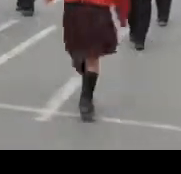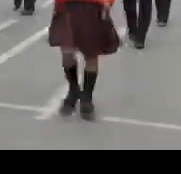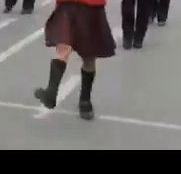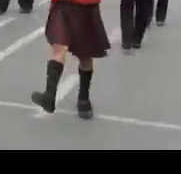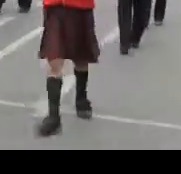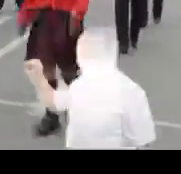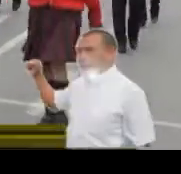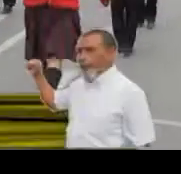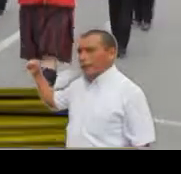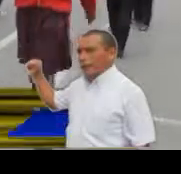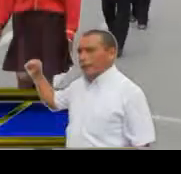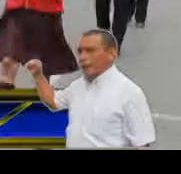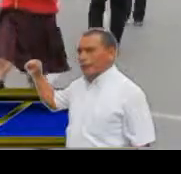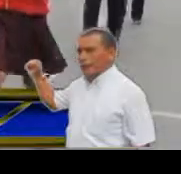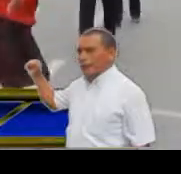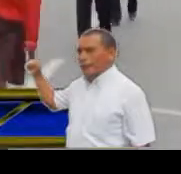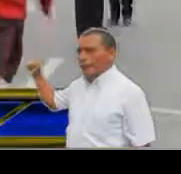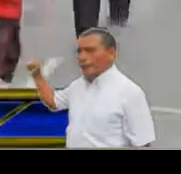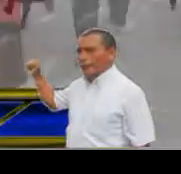San Antonio Abad.